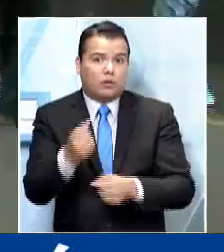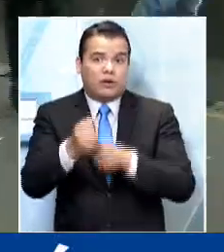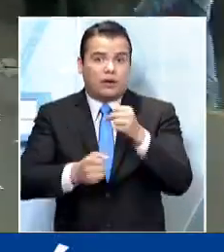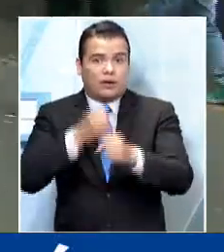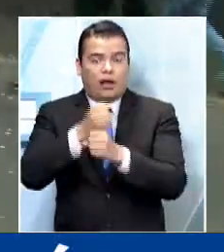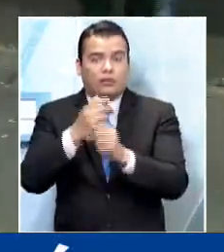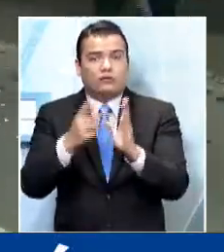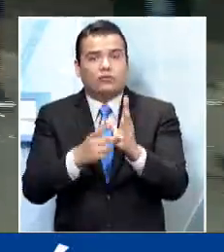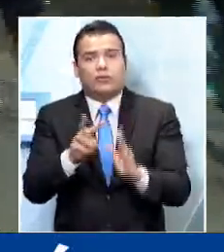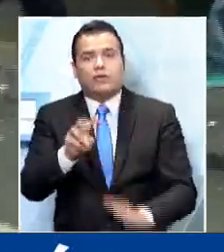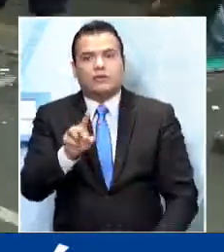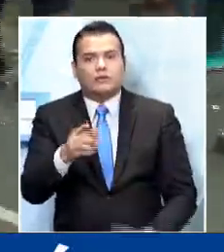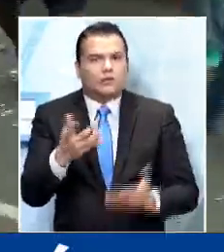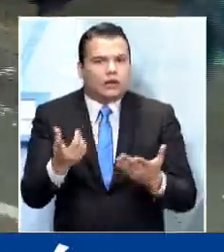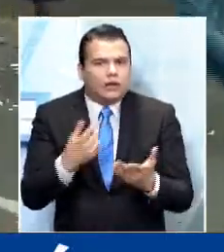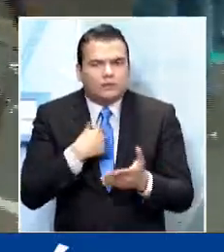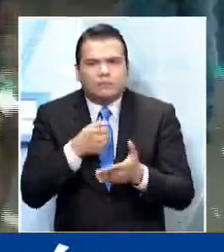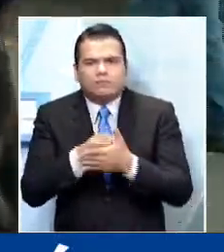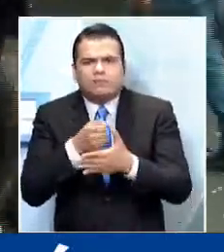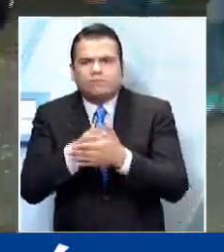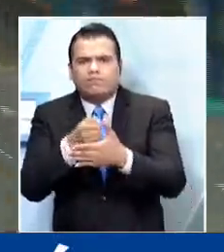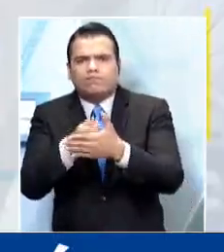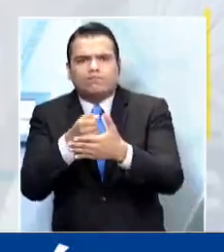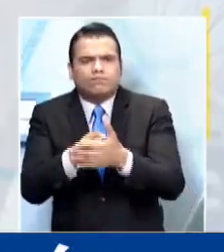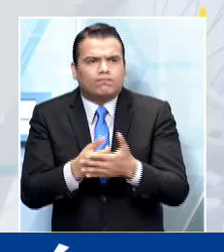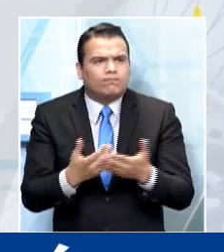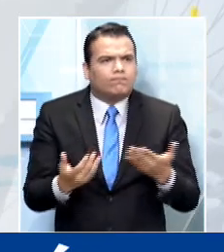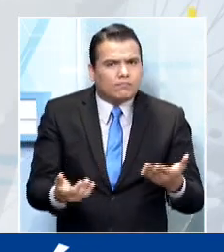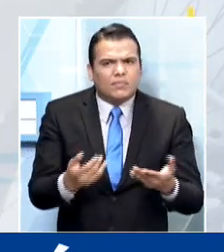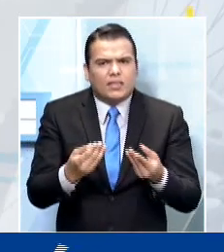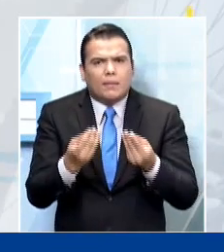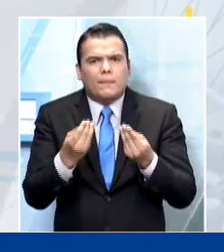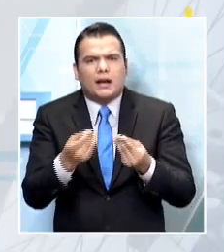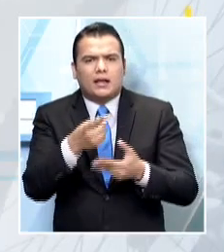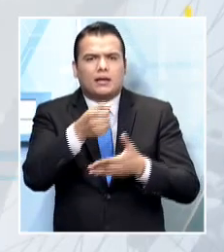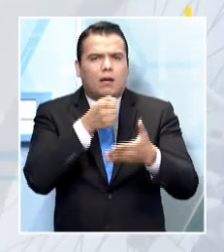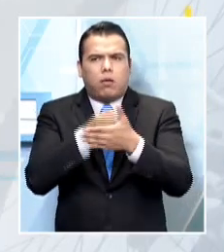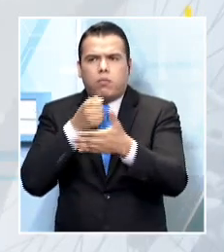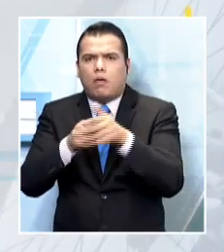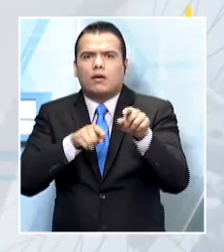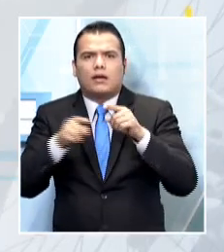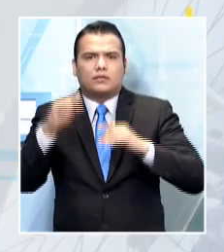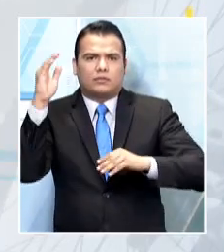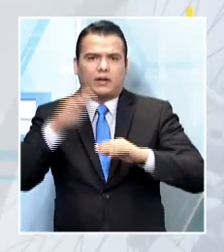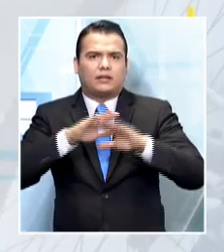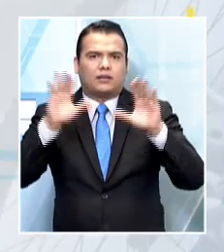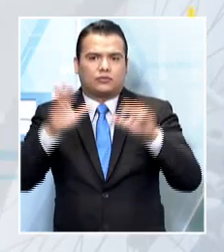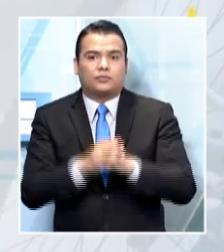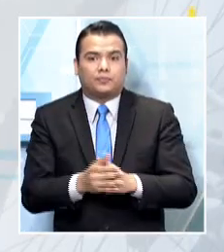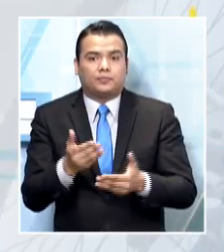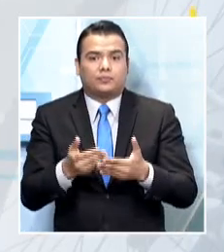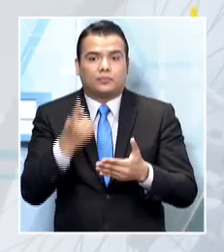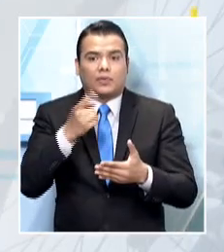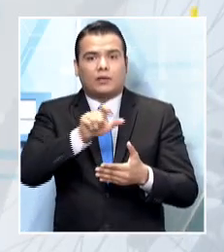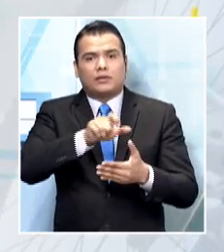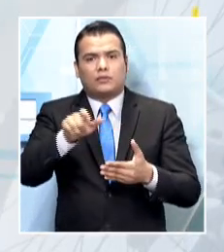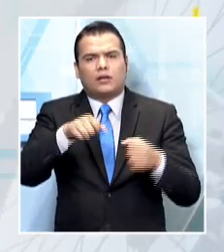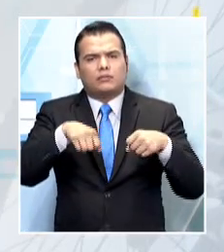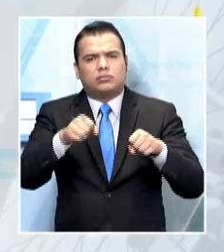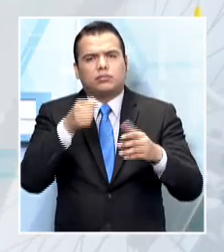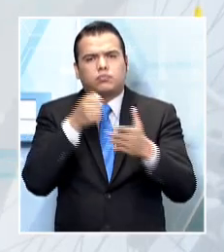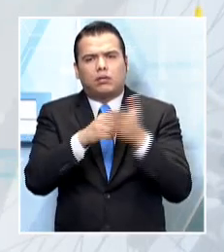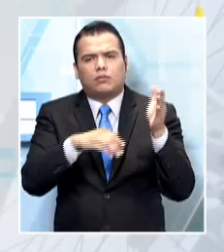debemos trabajar en la reducción de la severidad de los siniestros. Las cifras también revelaron que el año pasado 120 motociclistas murieron en las vías de